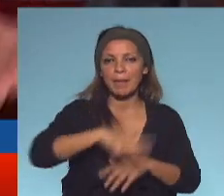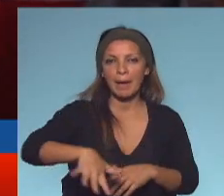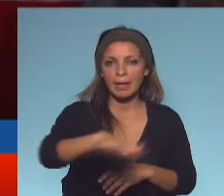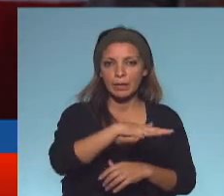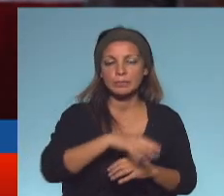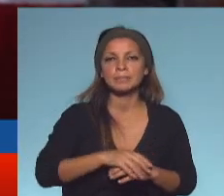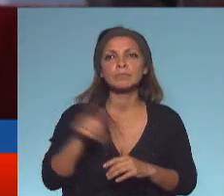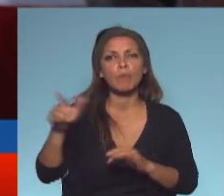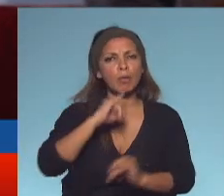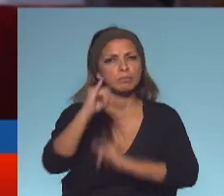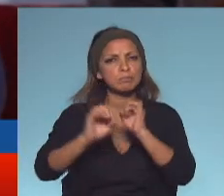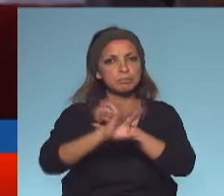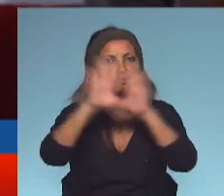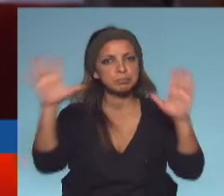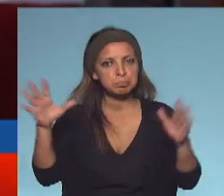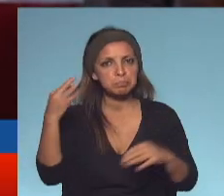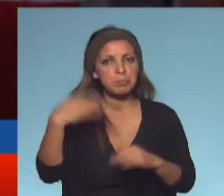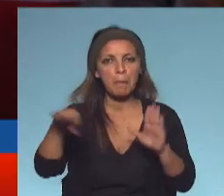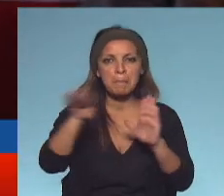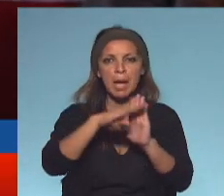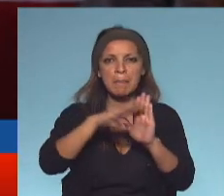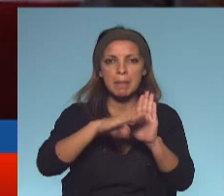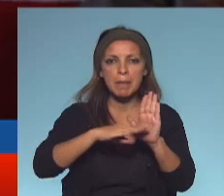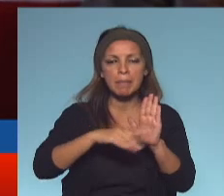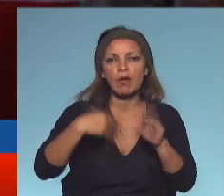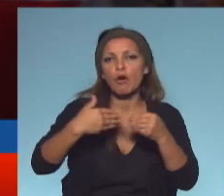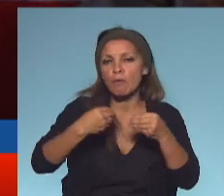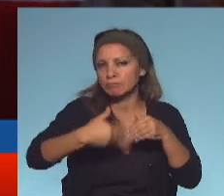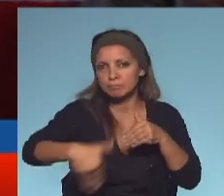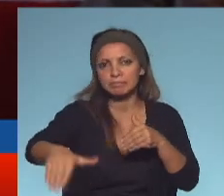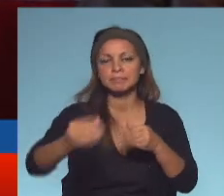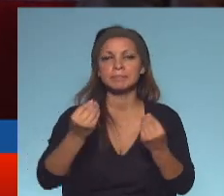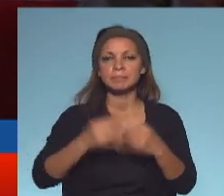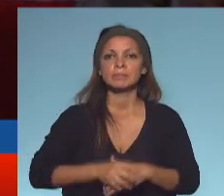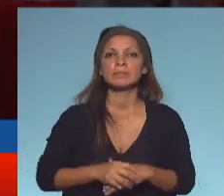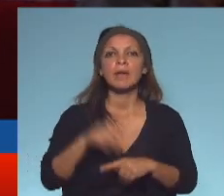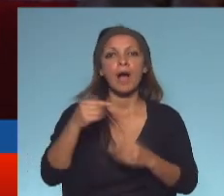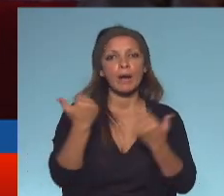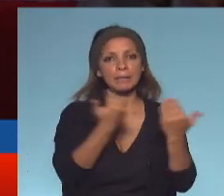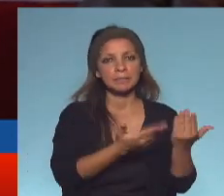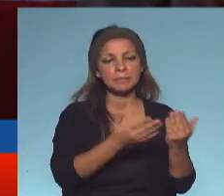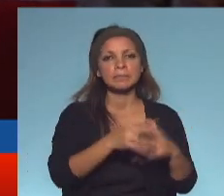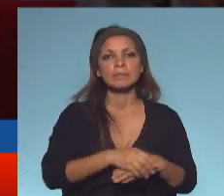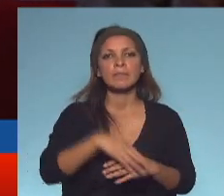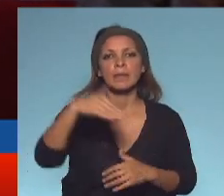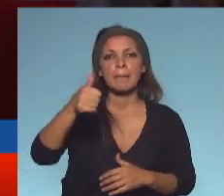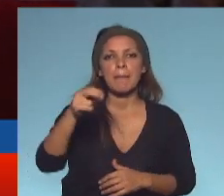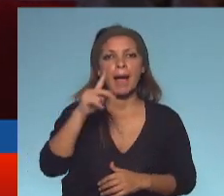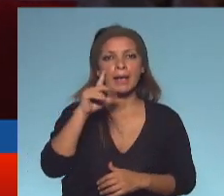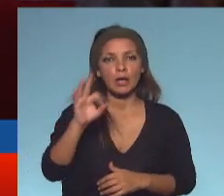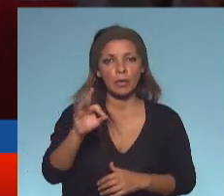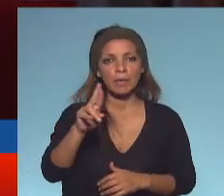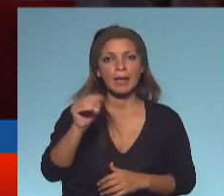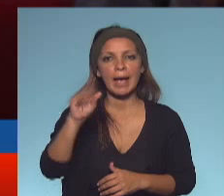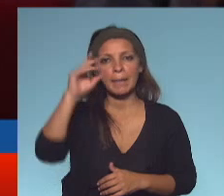Ha planteado con claridad el ministro las líneas para adelante. En ese marco le voy a dar la palabra a Mario Rabetino, presidente